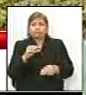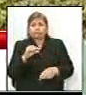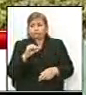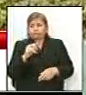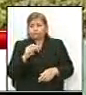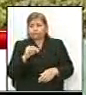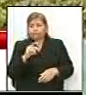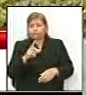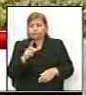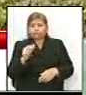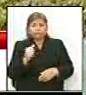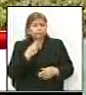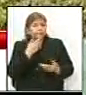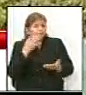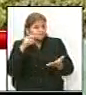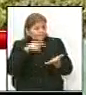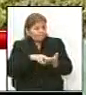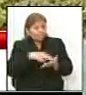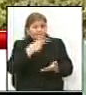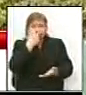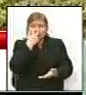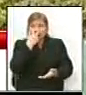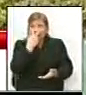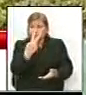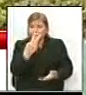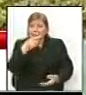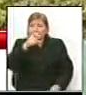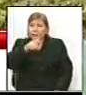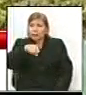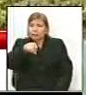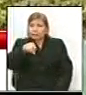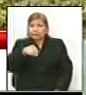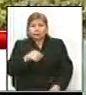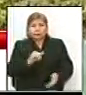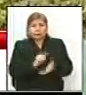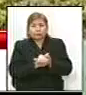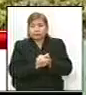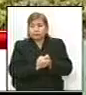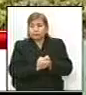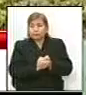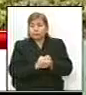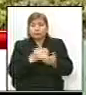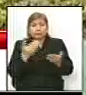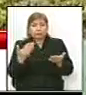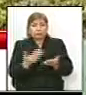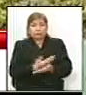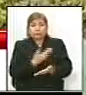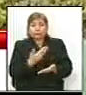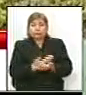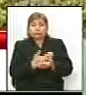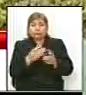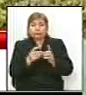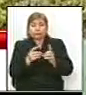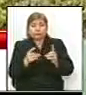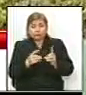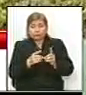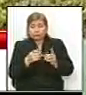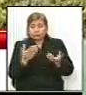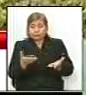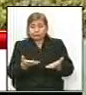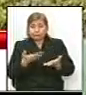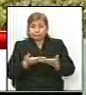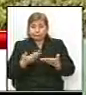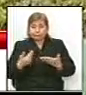qué no pisamos la tierra para ver qué necesidad se necesita en este nuevo distrito? Pedimos desde aquí,